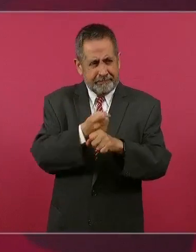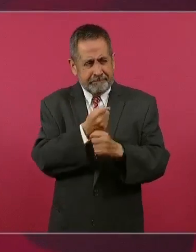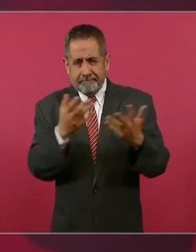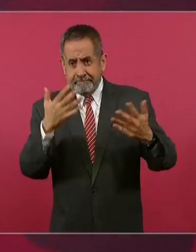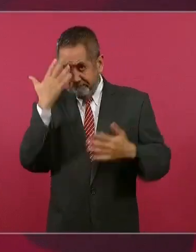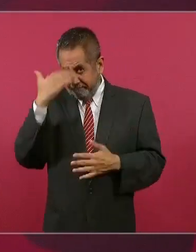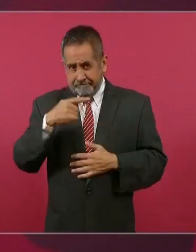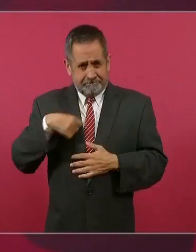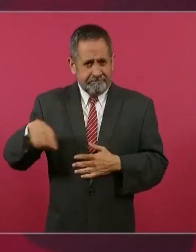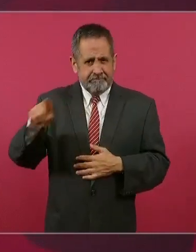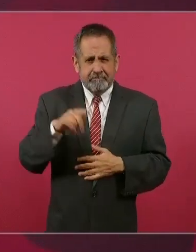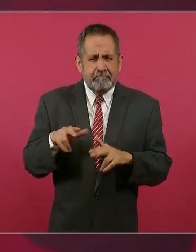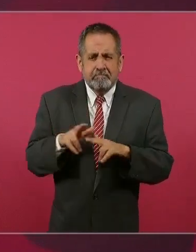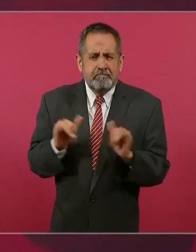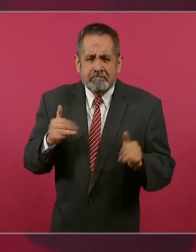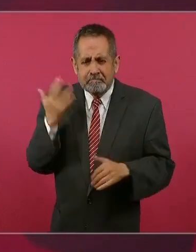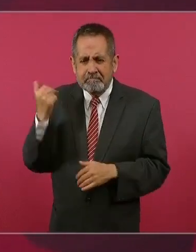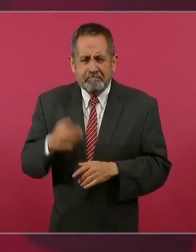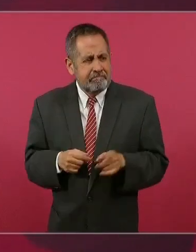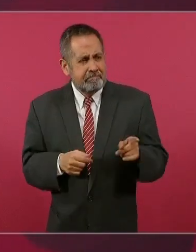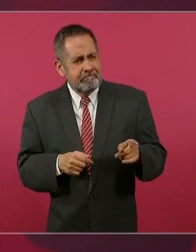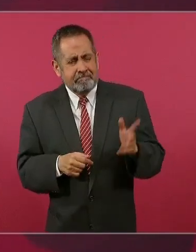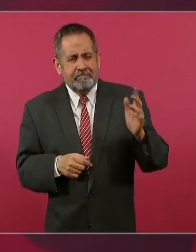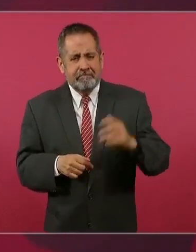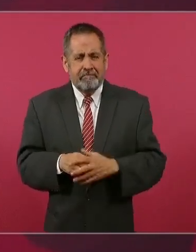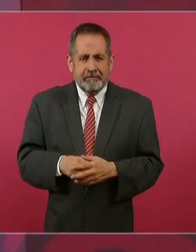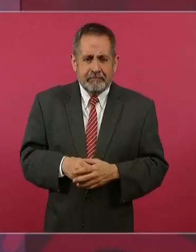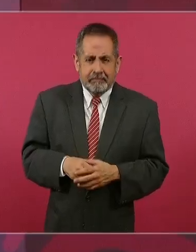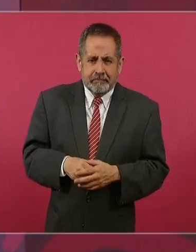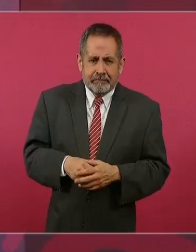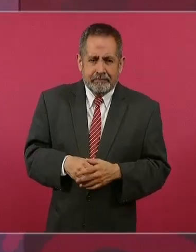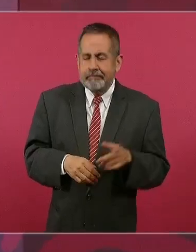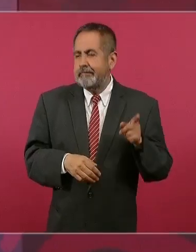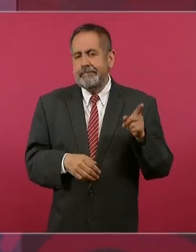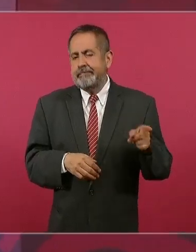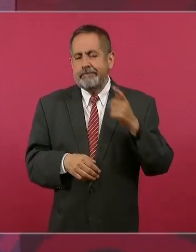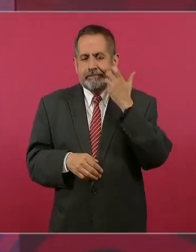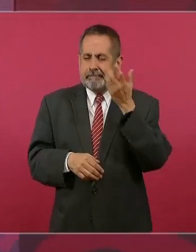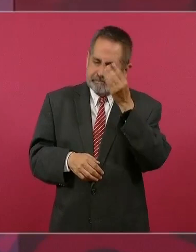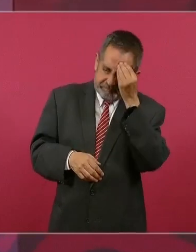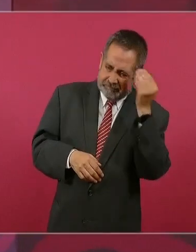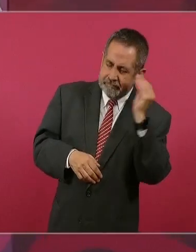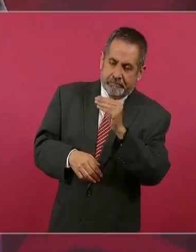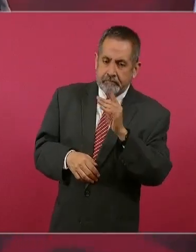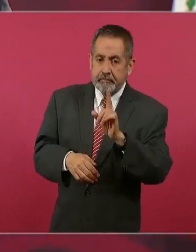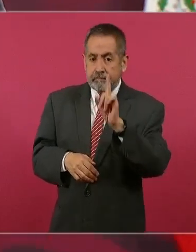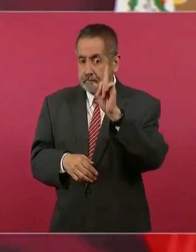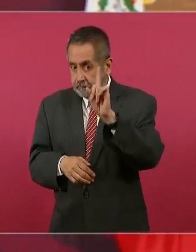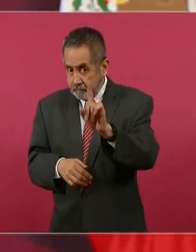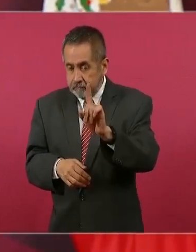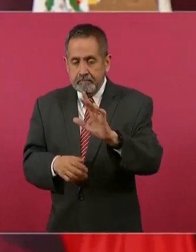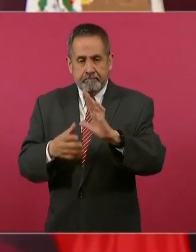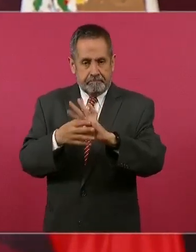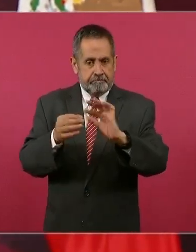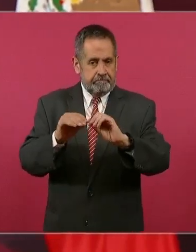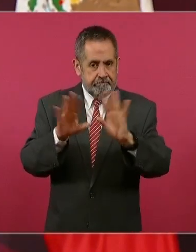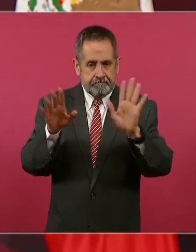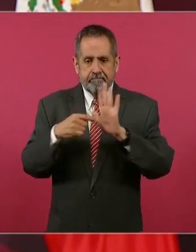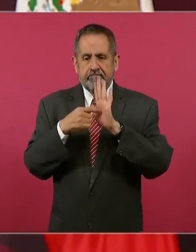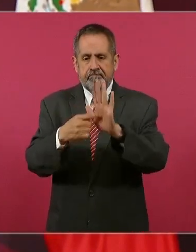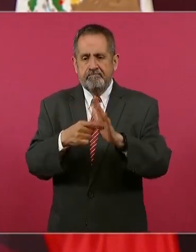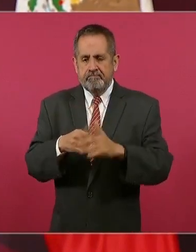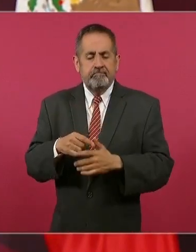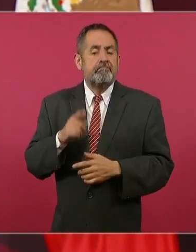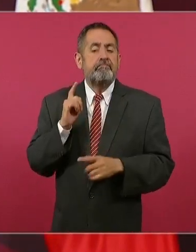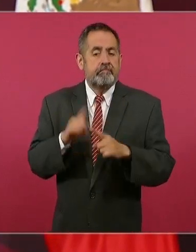enfermedades, nadie sabe. Y nada más que le quede claro a la gente que